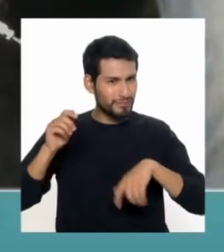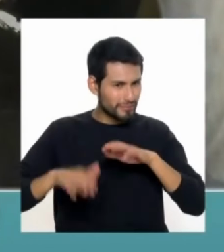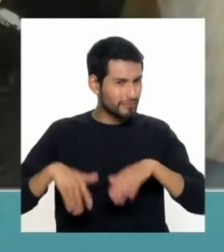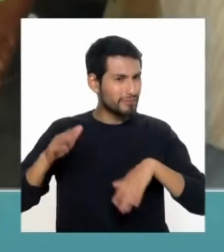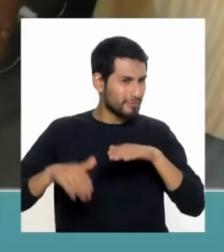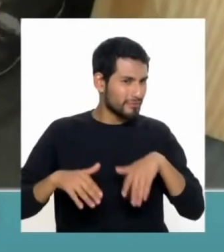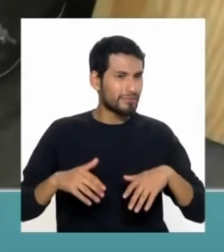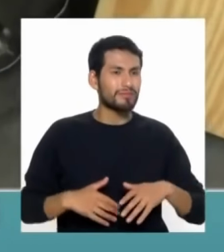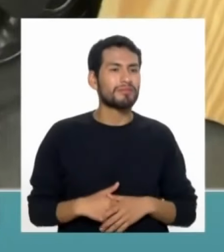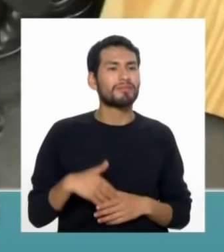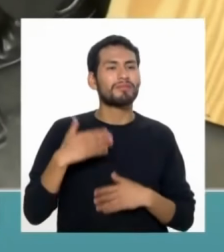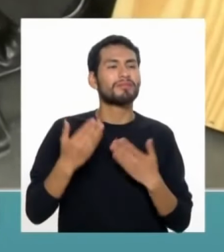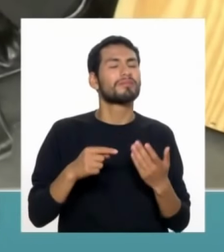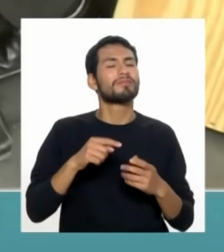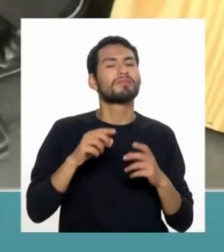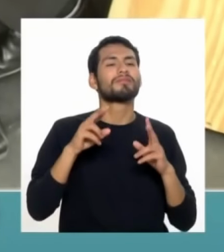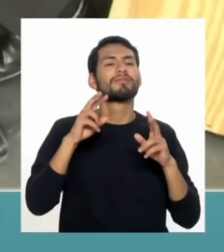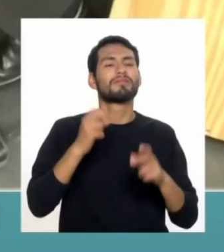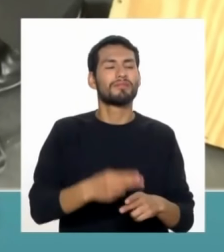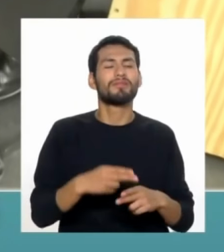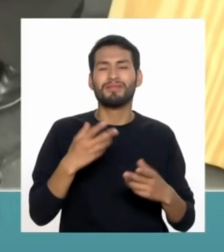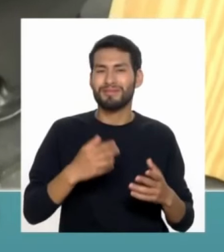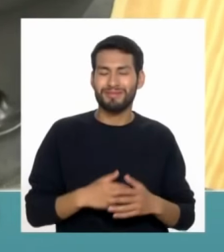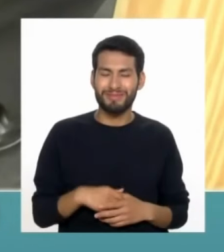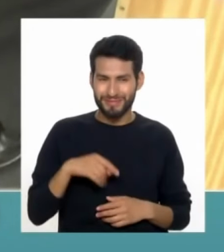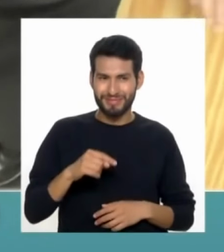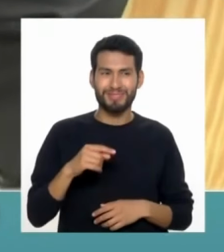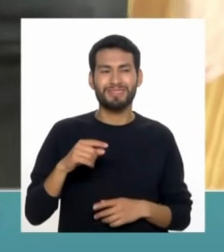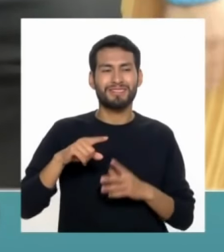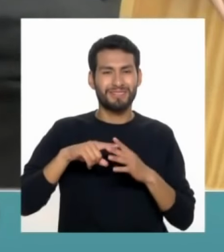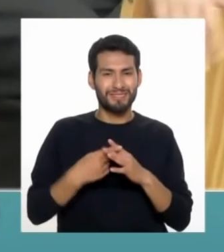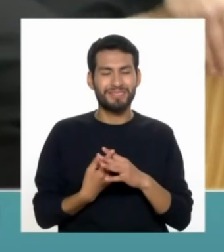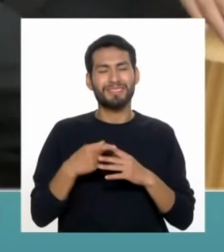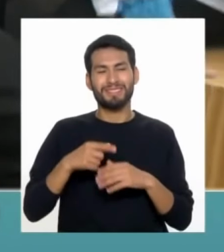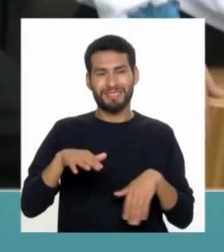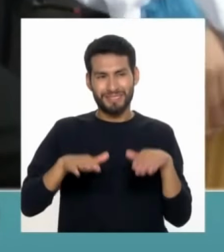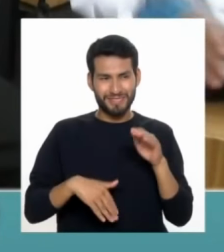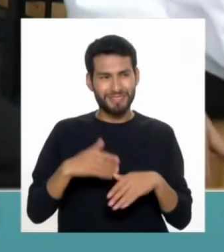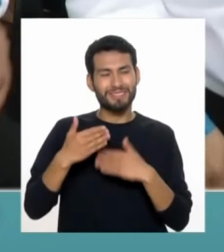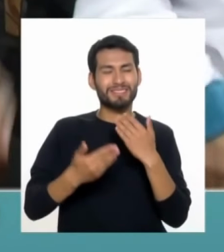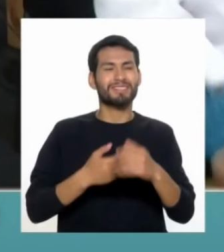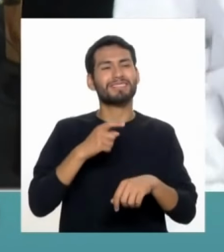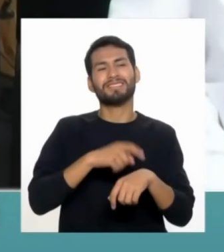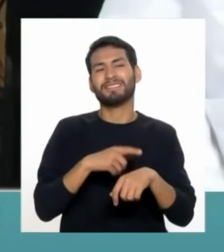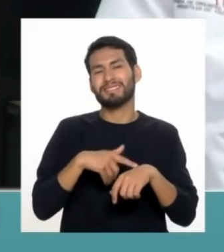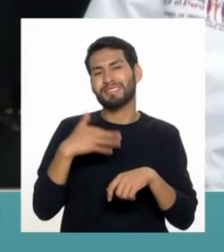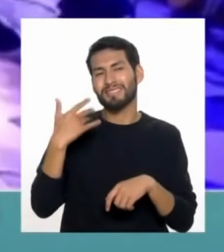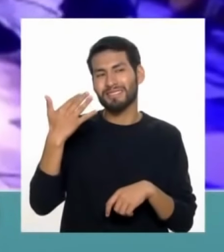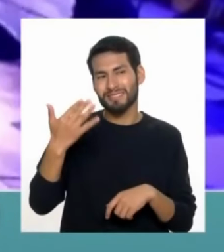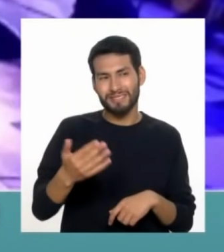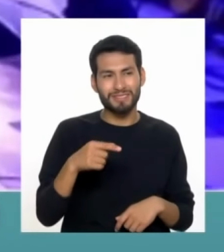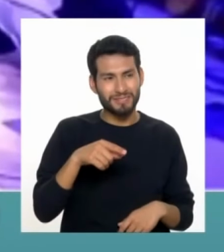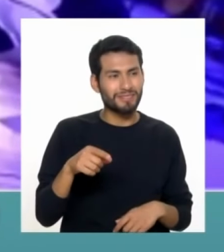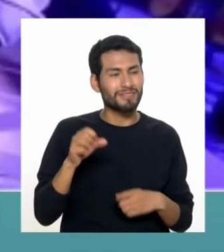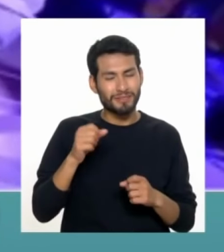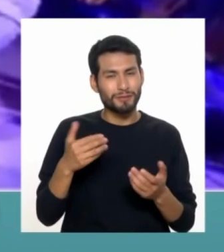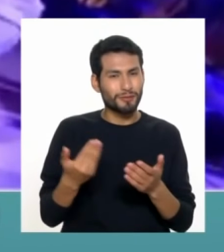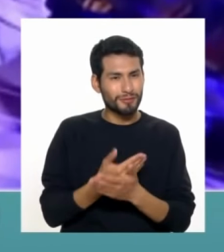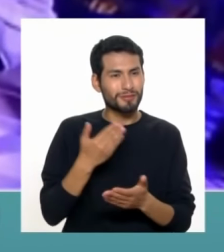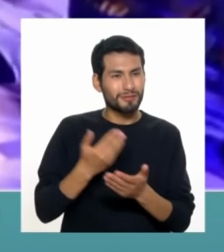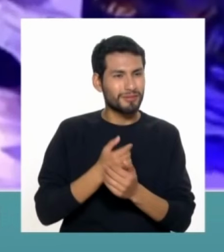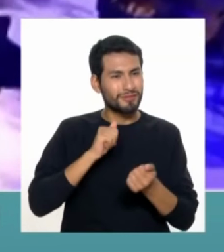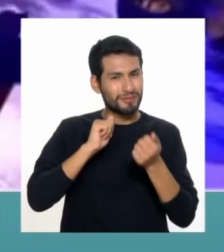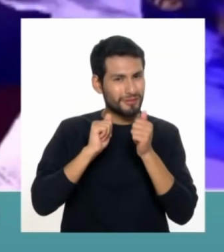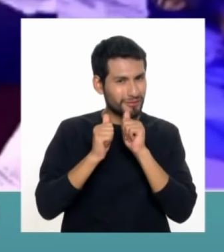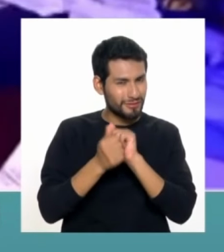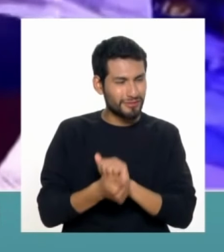eso. Y ahí nace lo que es el inicio del cajón, ¿no? Ya con el pasar de tiempo, esto se fue modernizando, cambiando